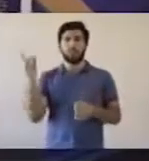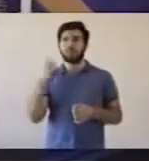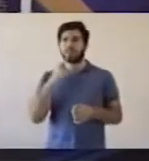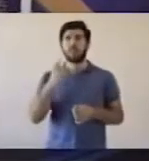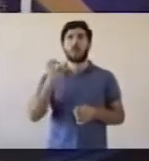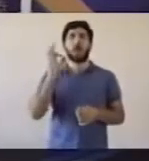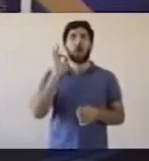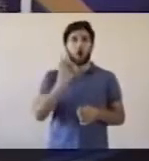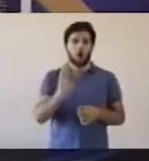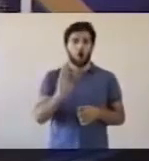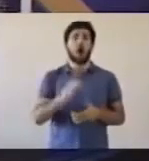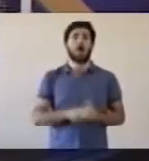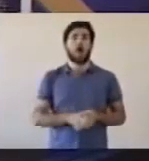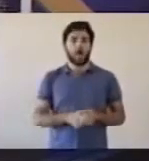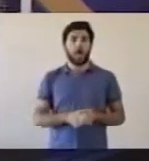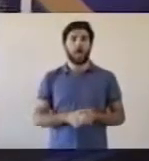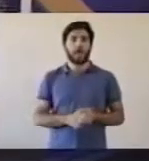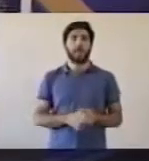Gallina.